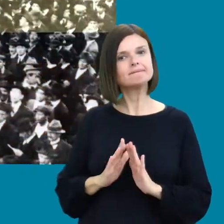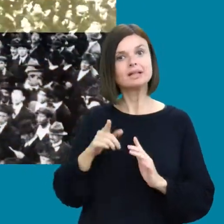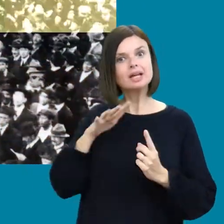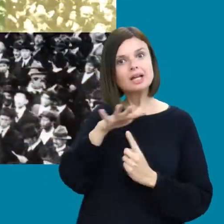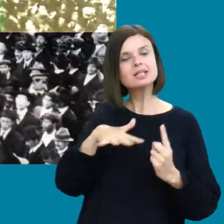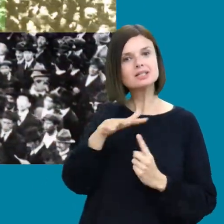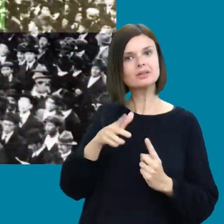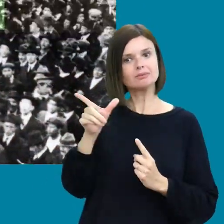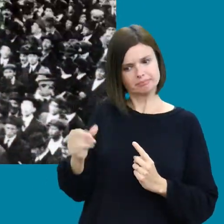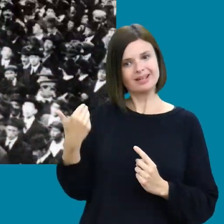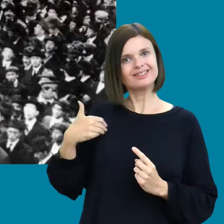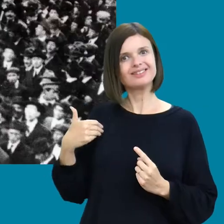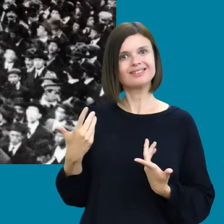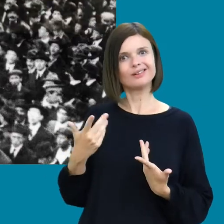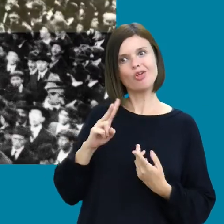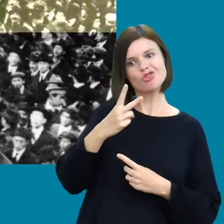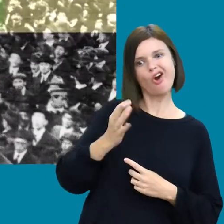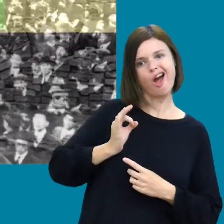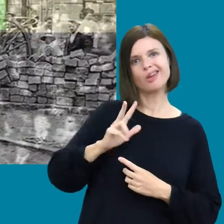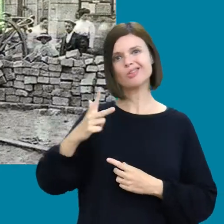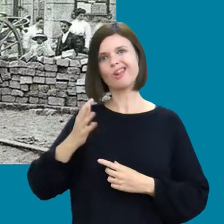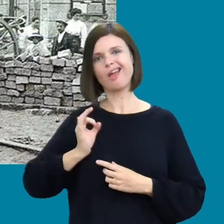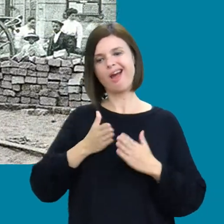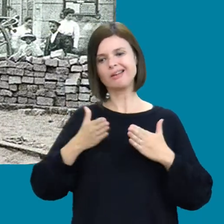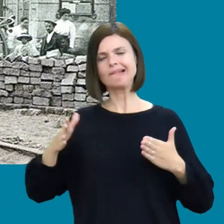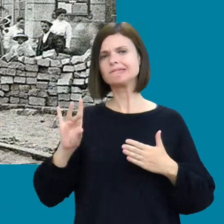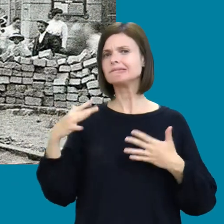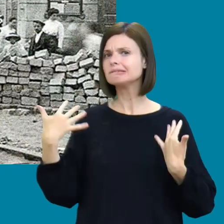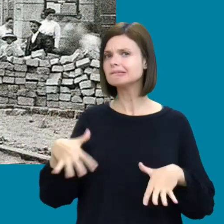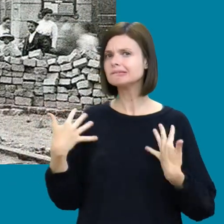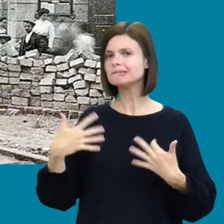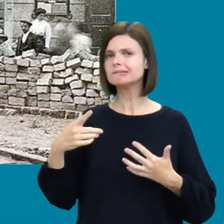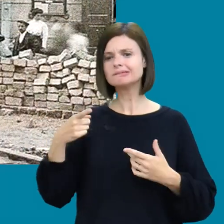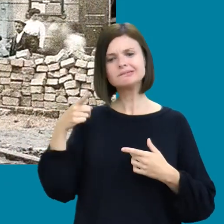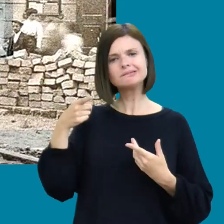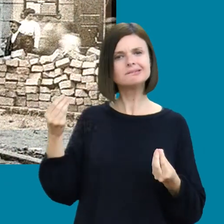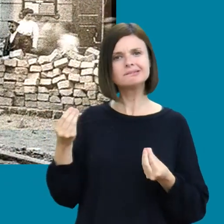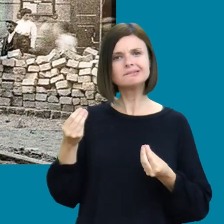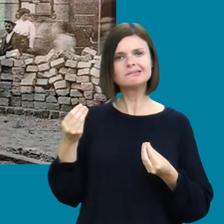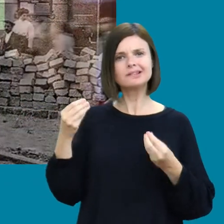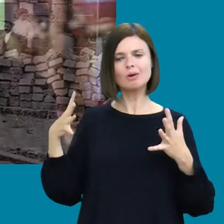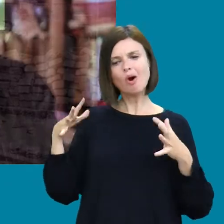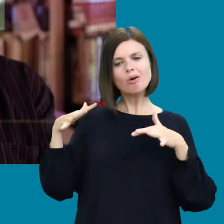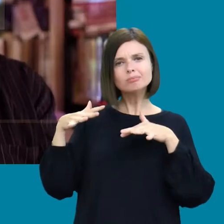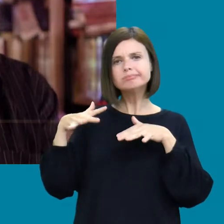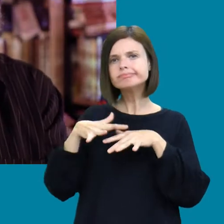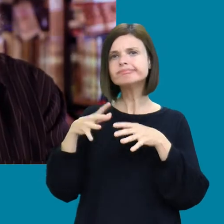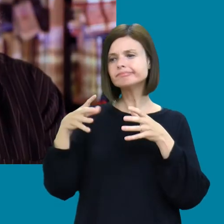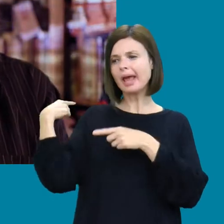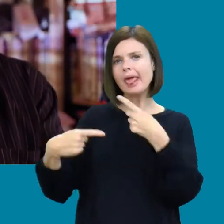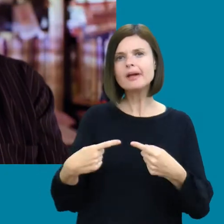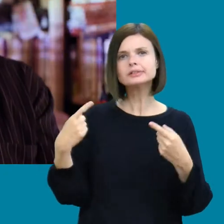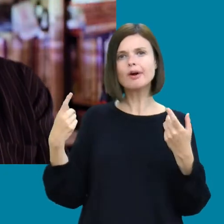Argentina va a vivir un bienio, trienio rojo, a donde vamos a ver confluir a una